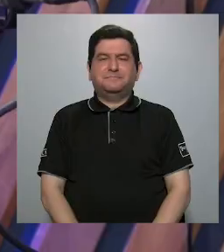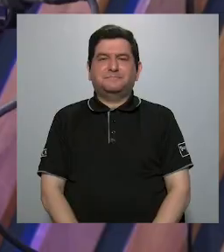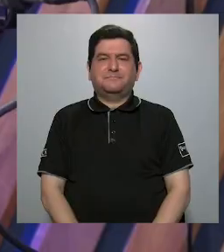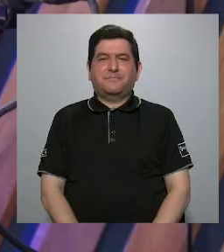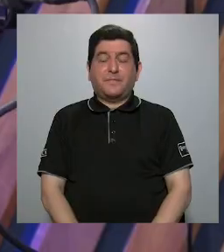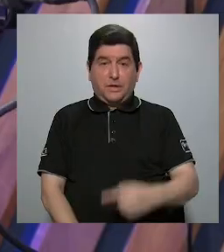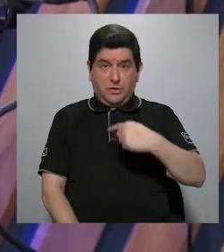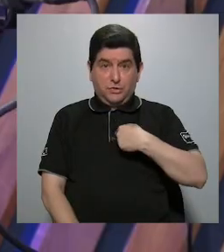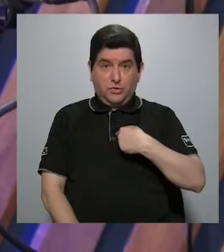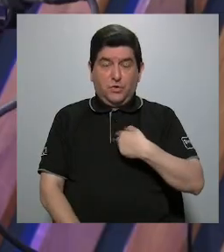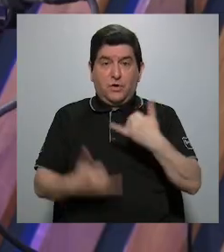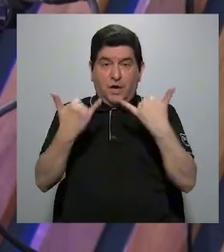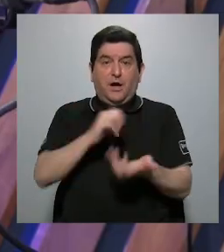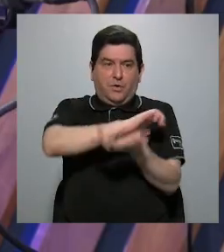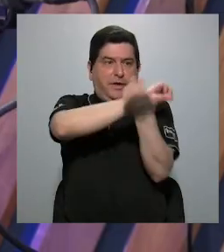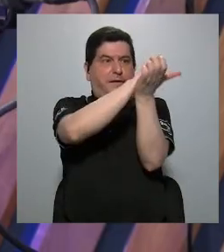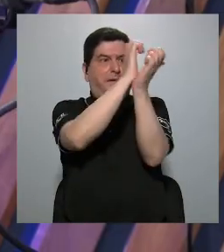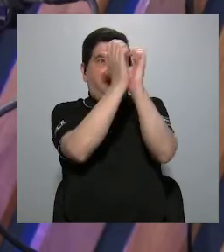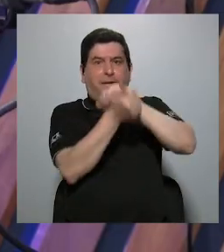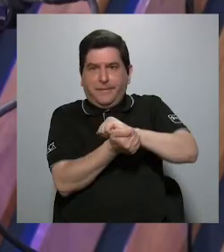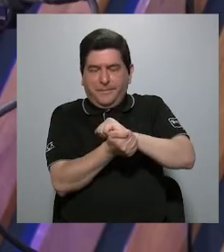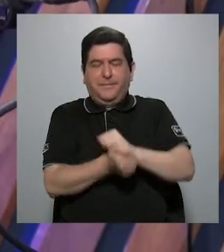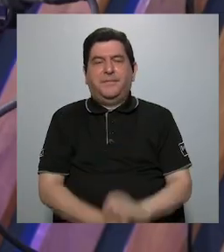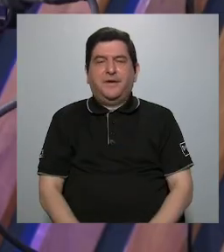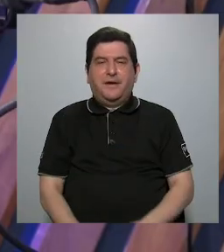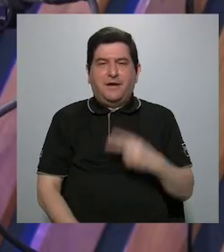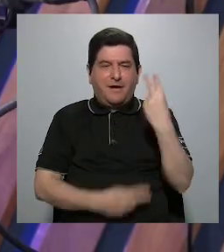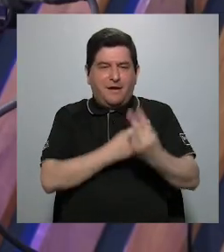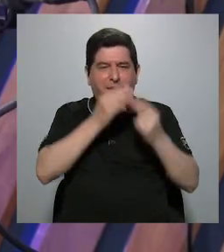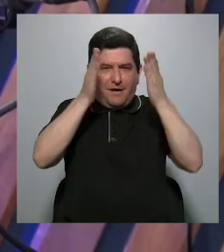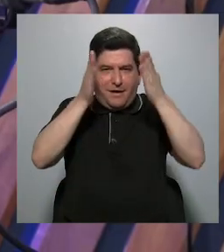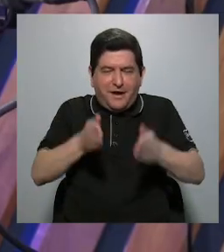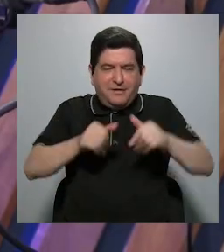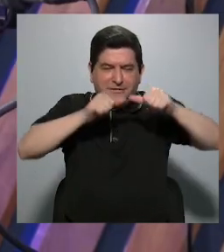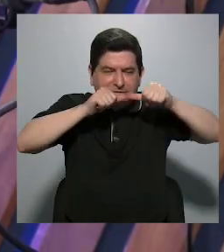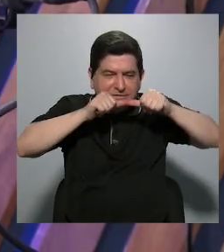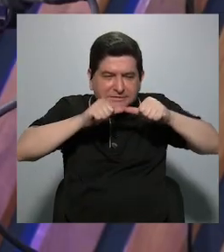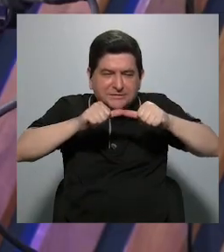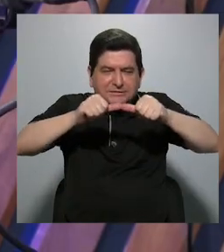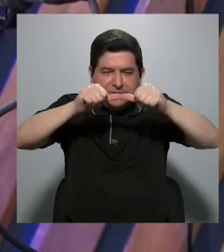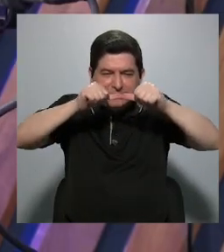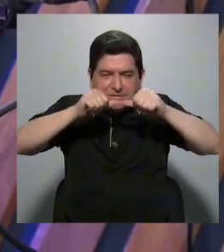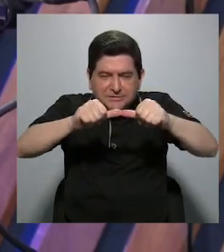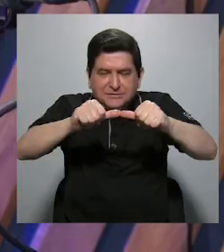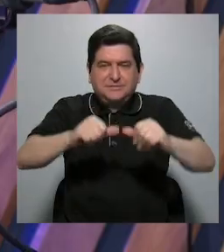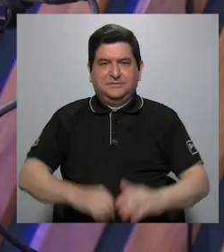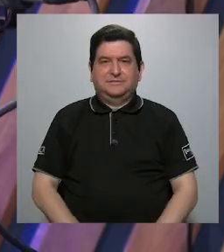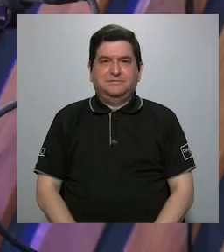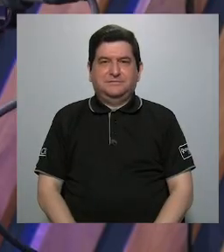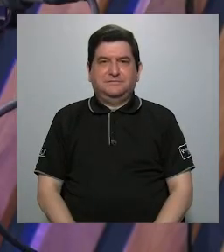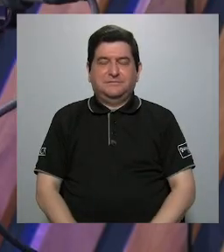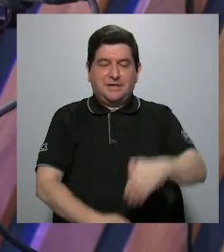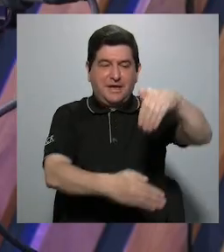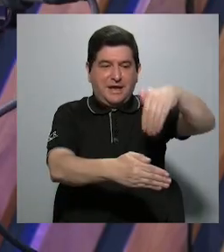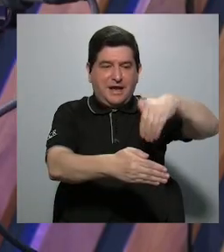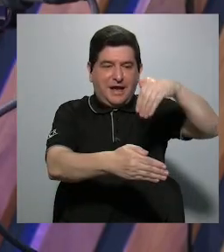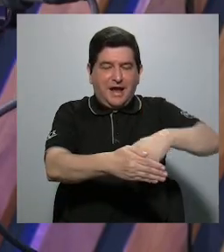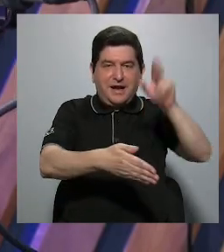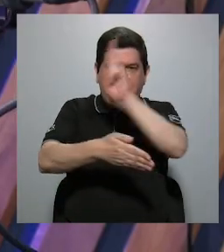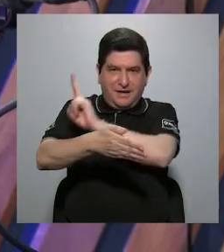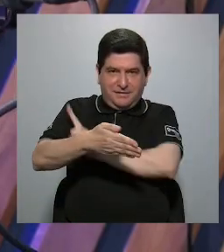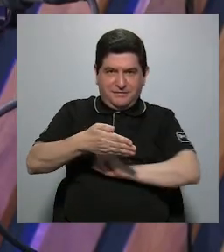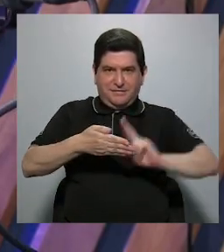Para eso me he convertido en un visitante asiduo